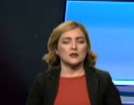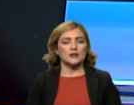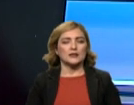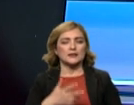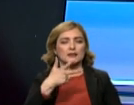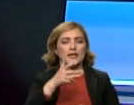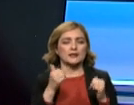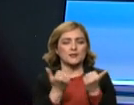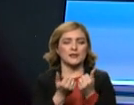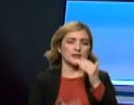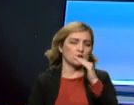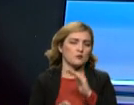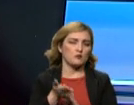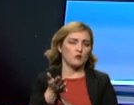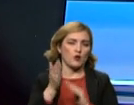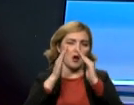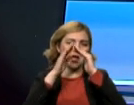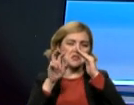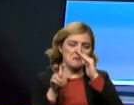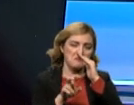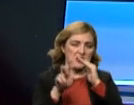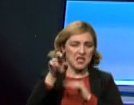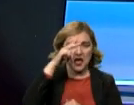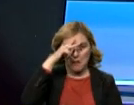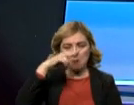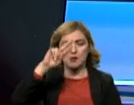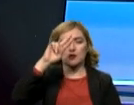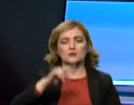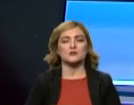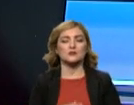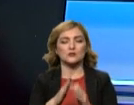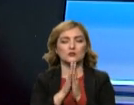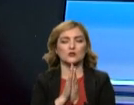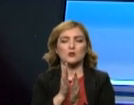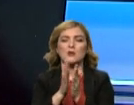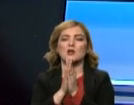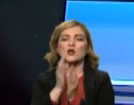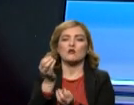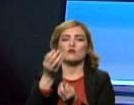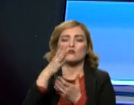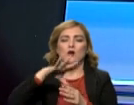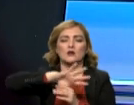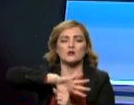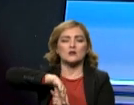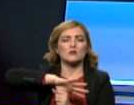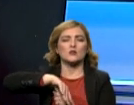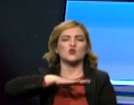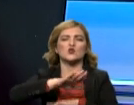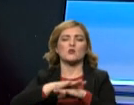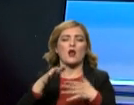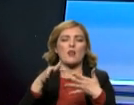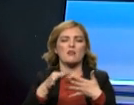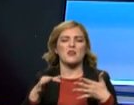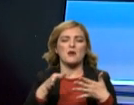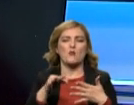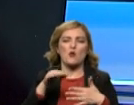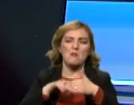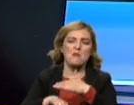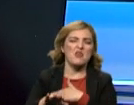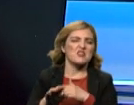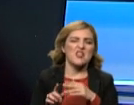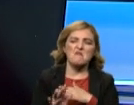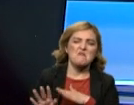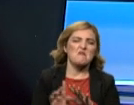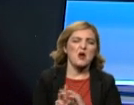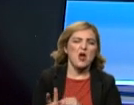tres legisladores que se encuentran en México. Además, solicitó información a Cancillería sobre el tipo de asilo que ese